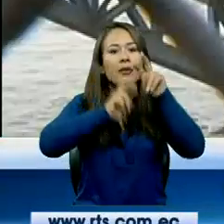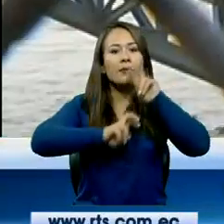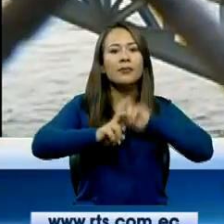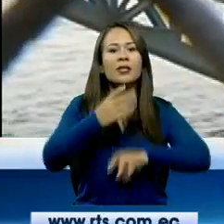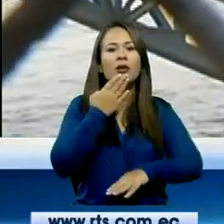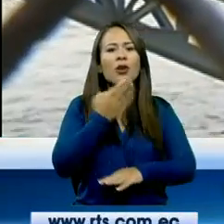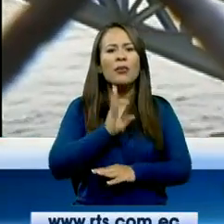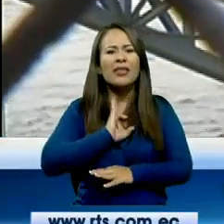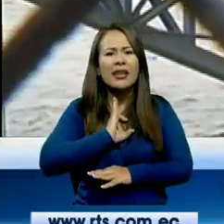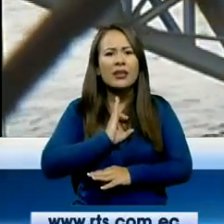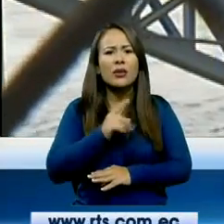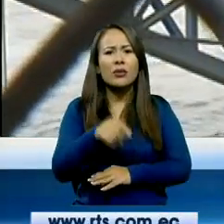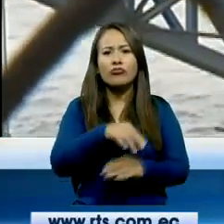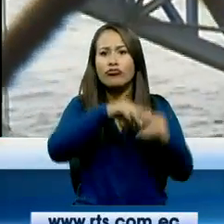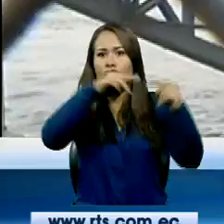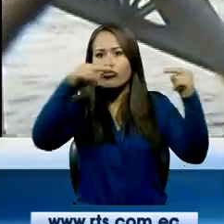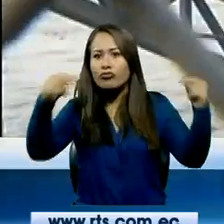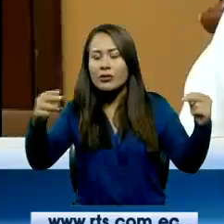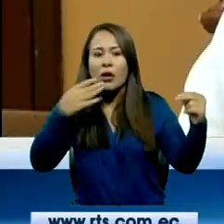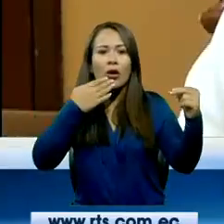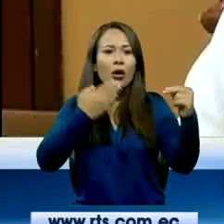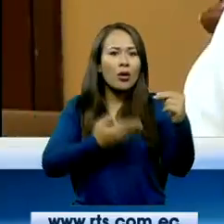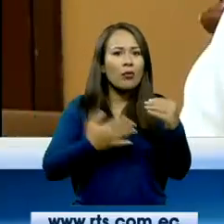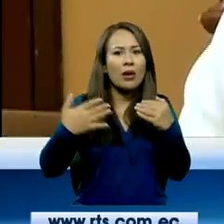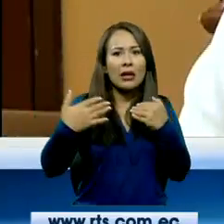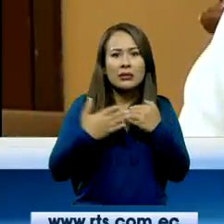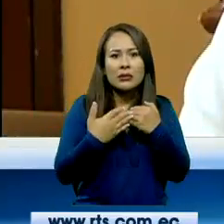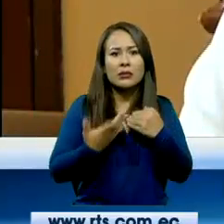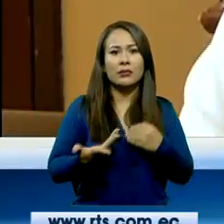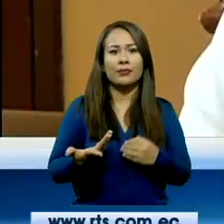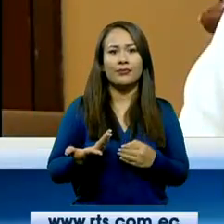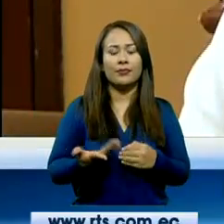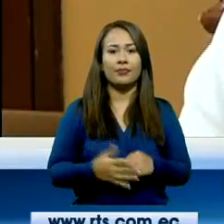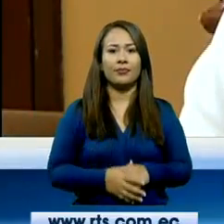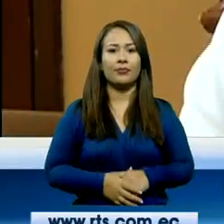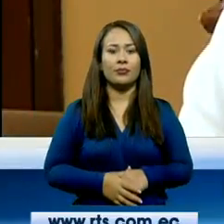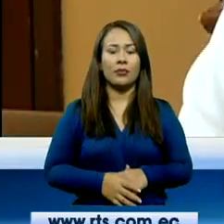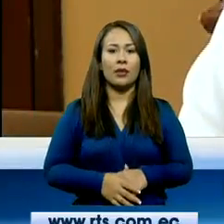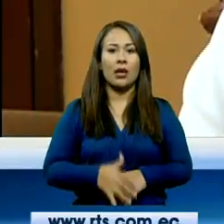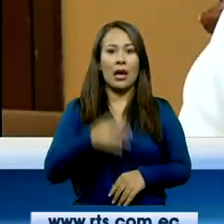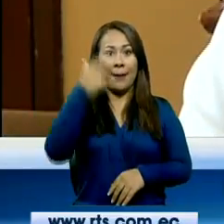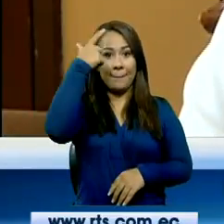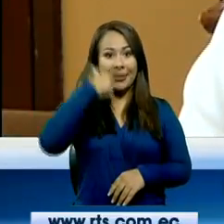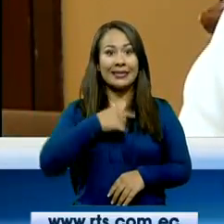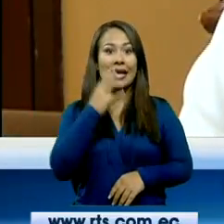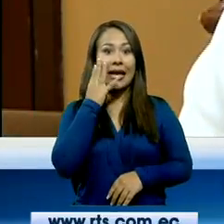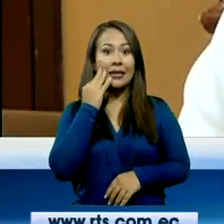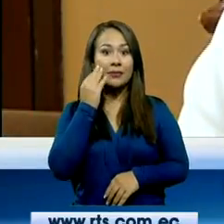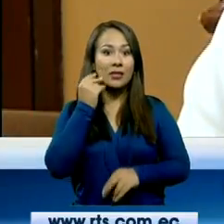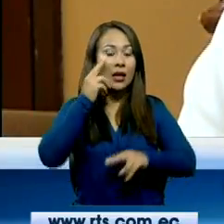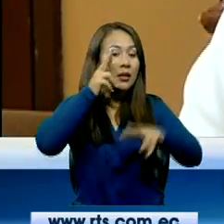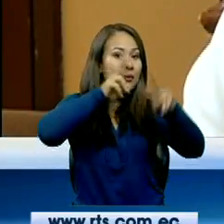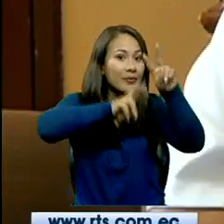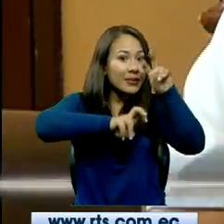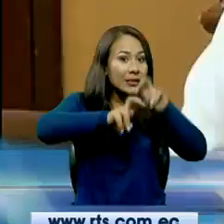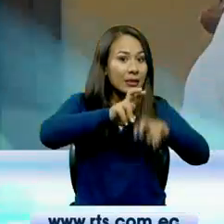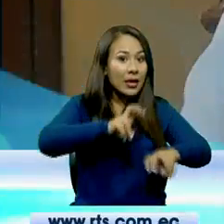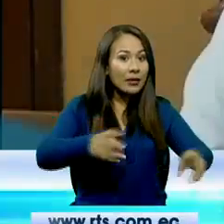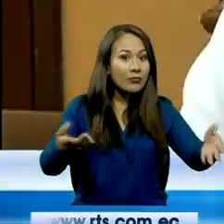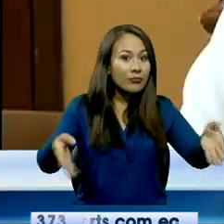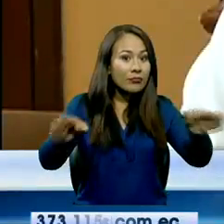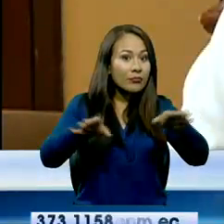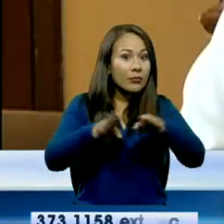aspecto técnico marítimo del incidente. Los peritos marítimos y la investigación está en